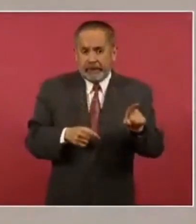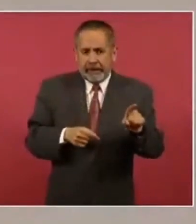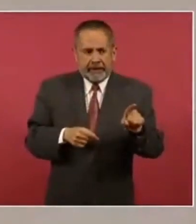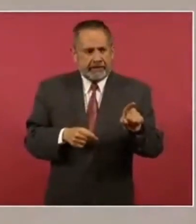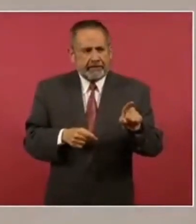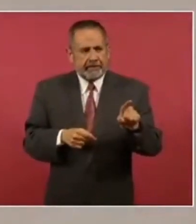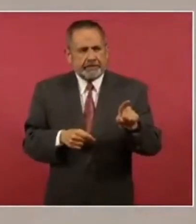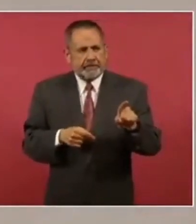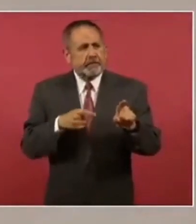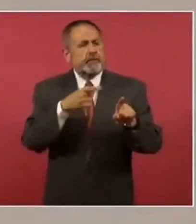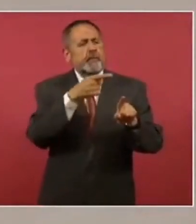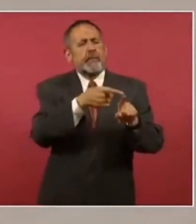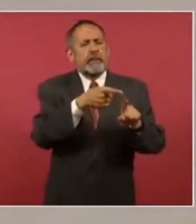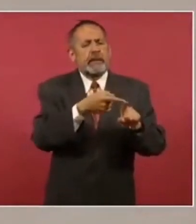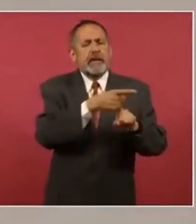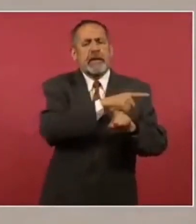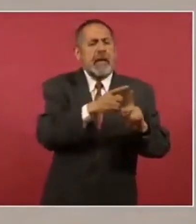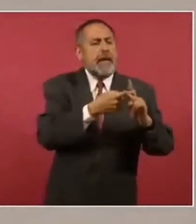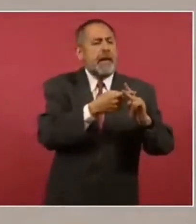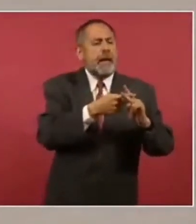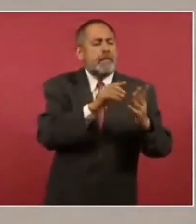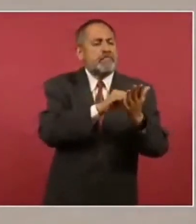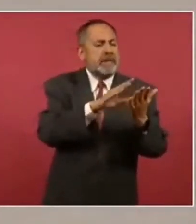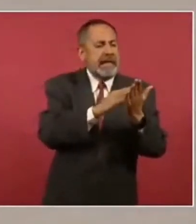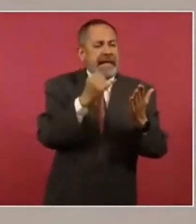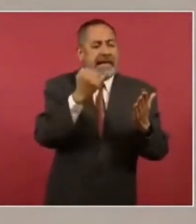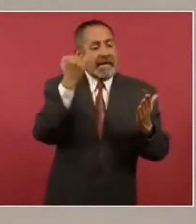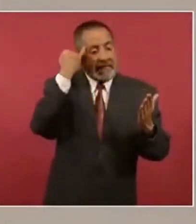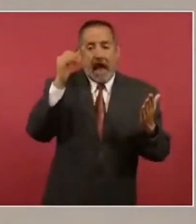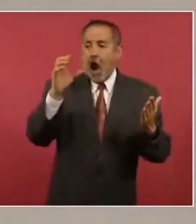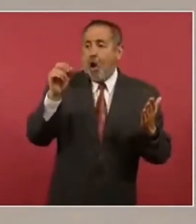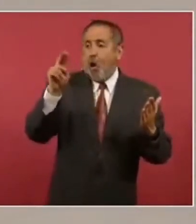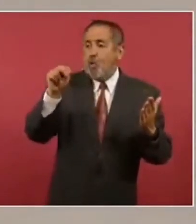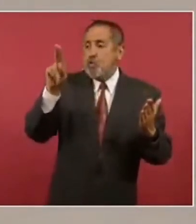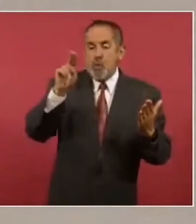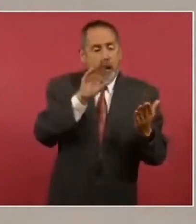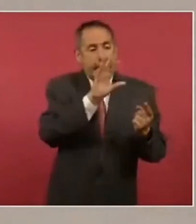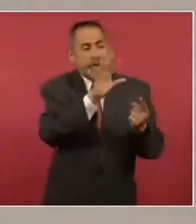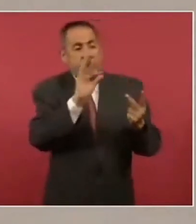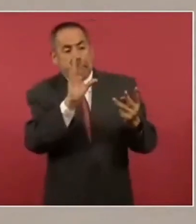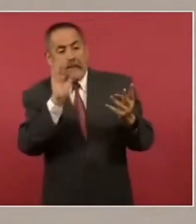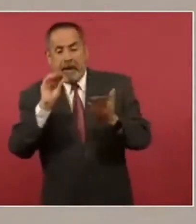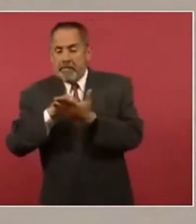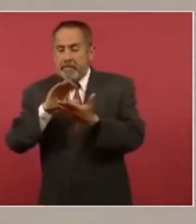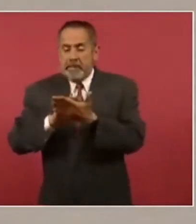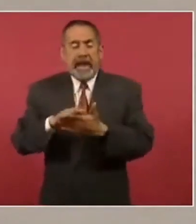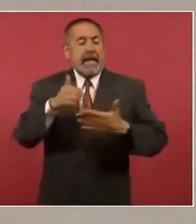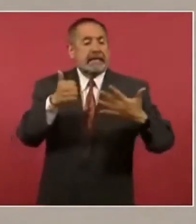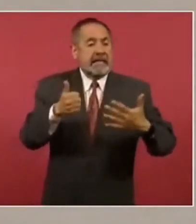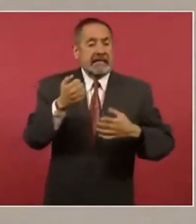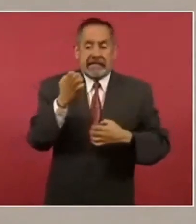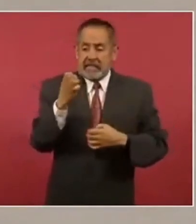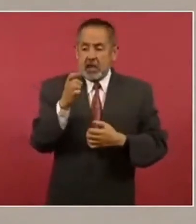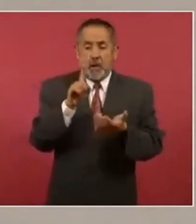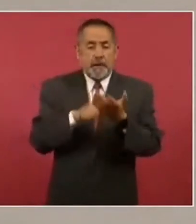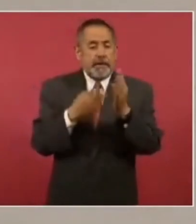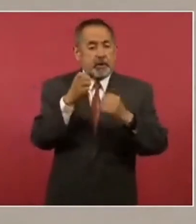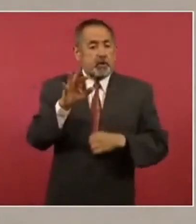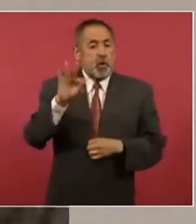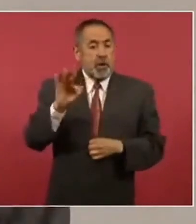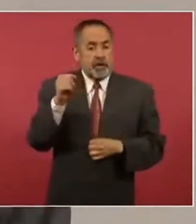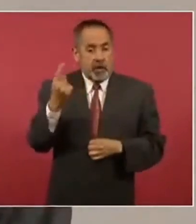de los principios de la ONU, el 6 de enero de